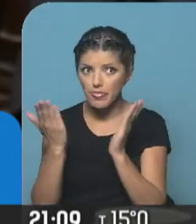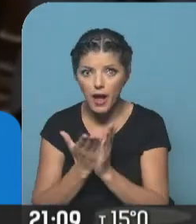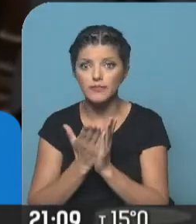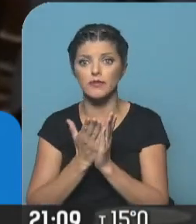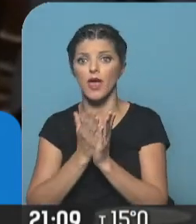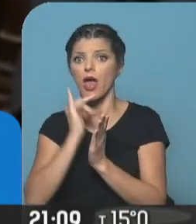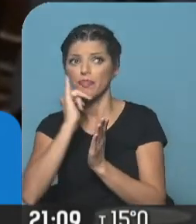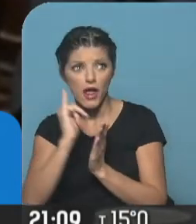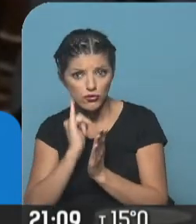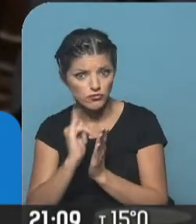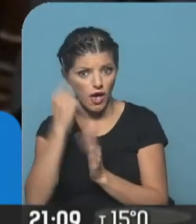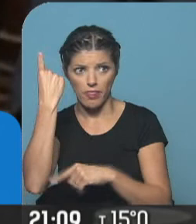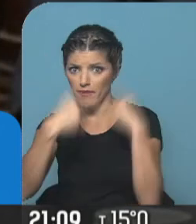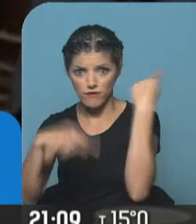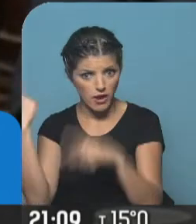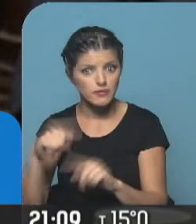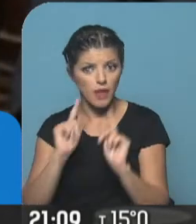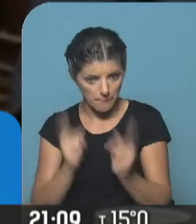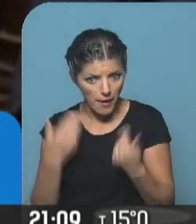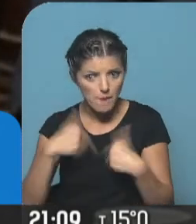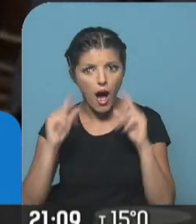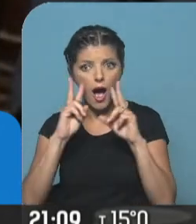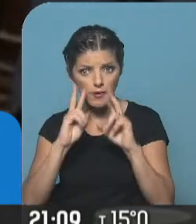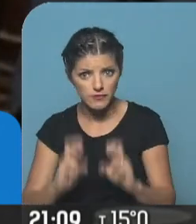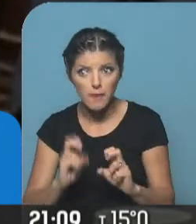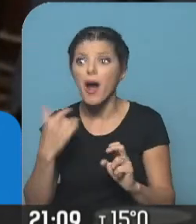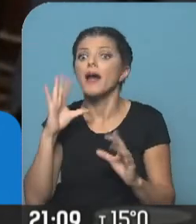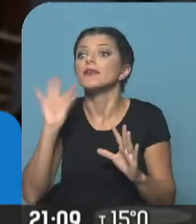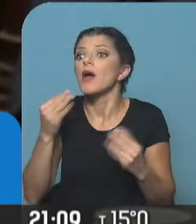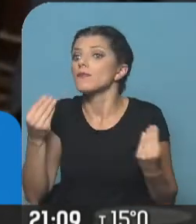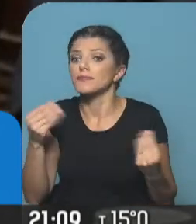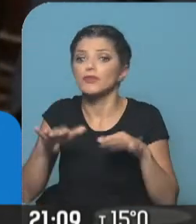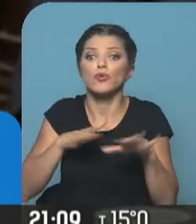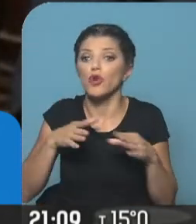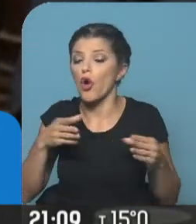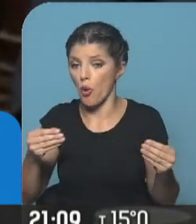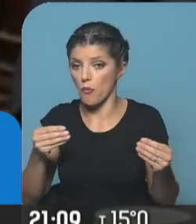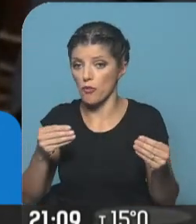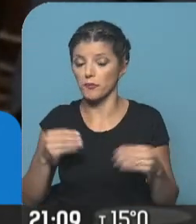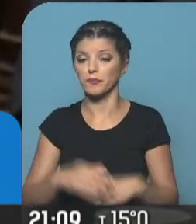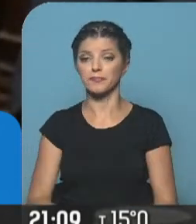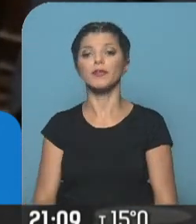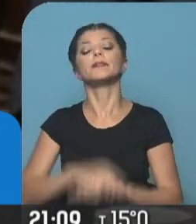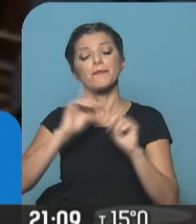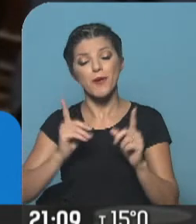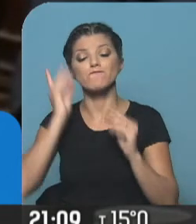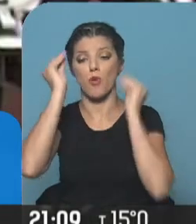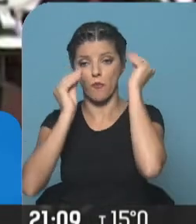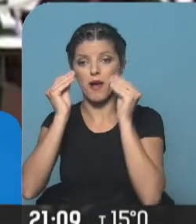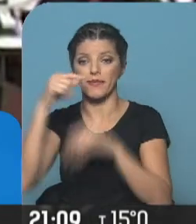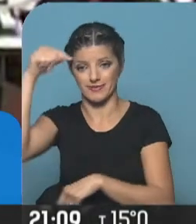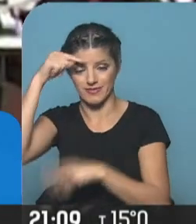como se planteó en su momento para ver qué es lo que pudiera haber pasado y la definición y la preocupación de la búsqueda de Santiago